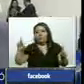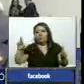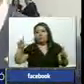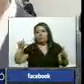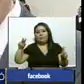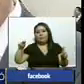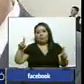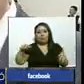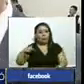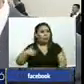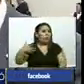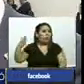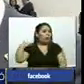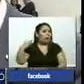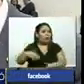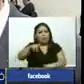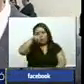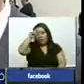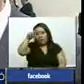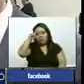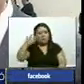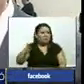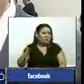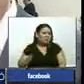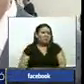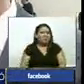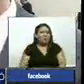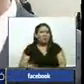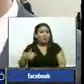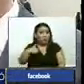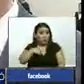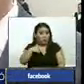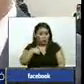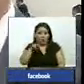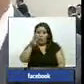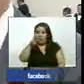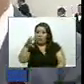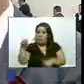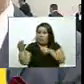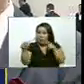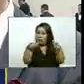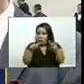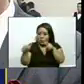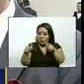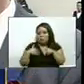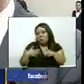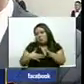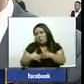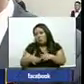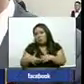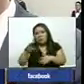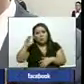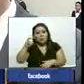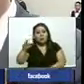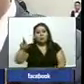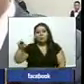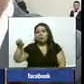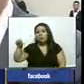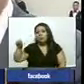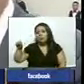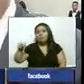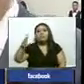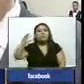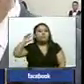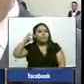Yo comencé mi carrera en medios de comunicación cuando tenía yo 20 años. Comencé con Circuito ISR